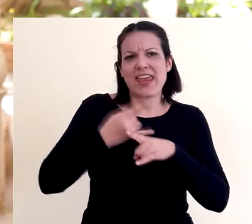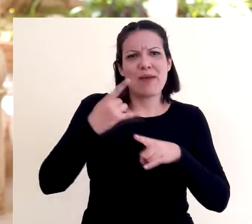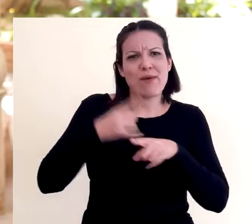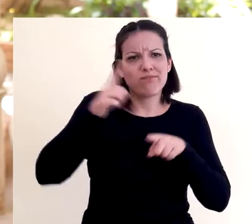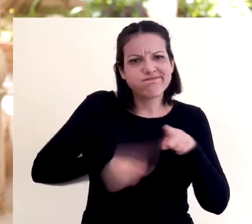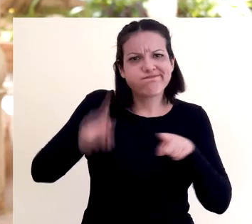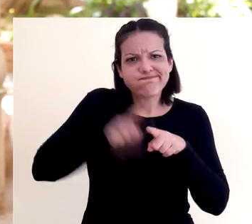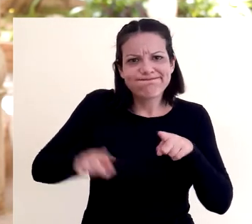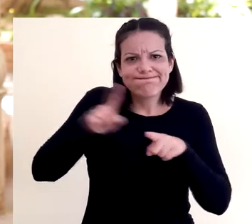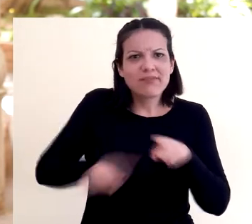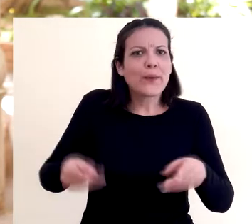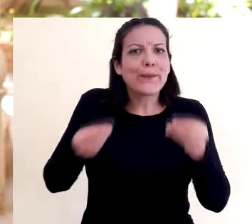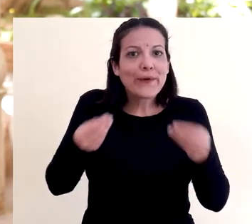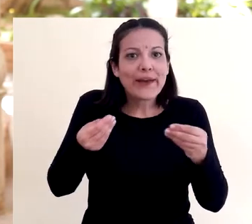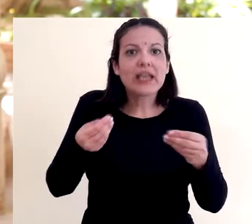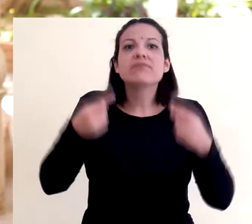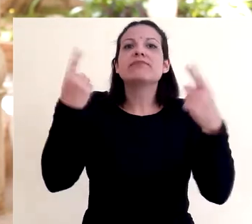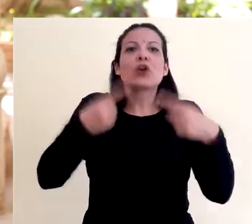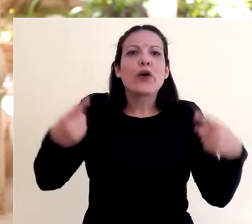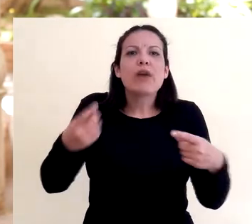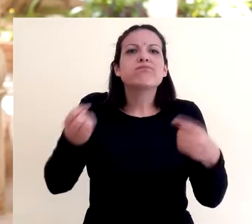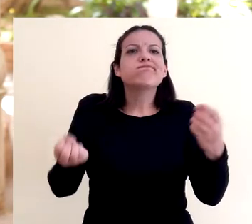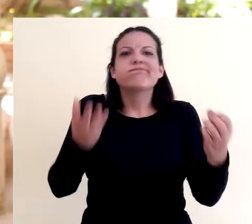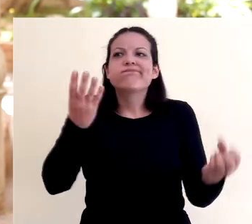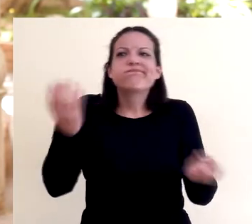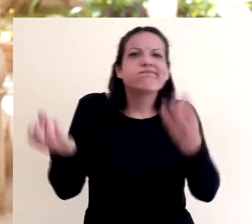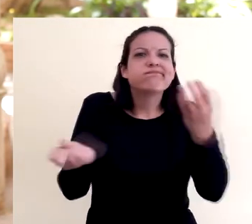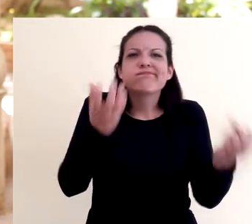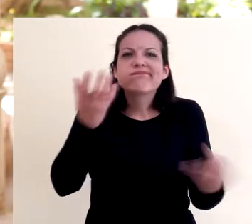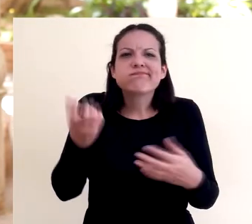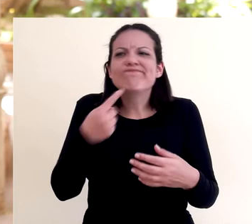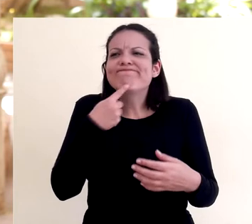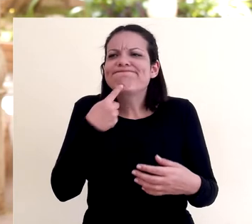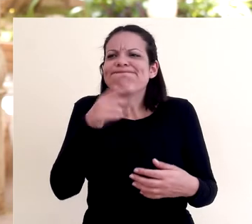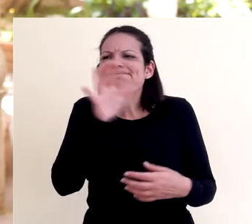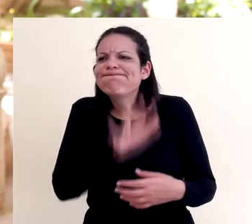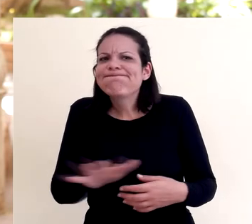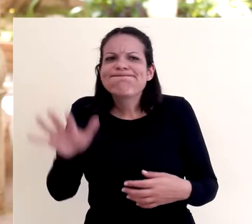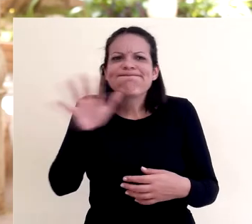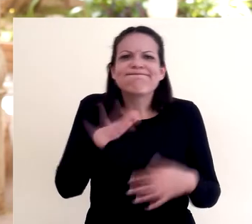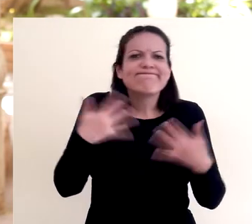Porque ¿qué pasa? En los emergentes, ¿viste? Nunca hay, siempre son grises, ¿viste? Hay que